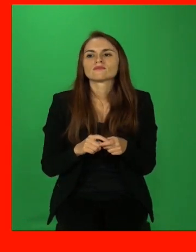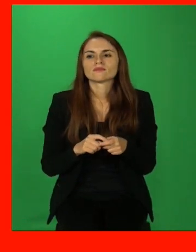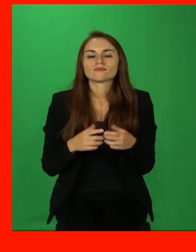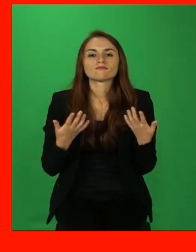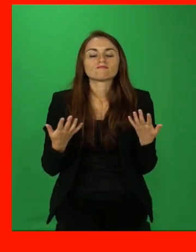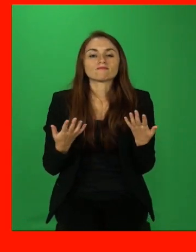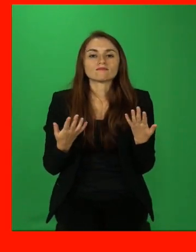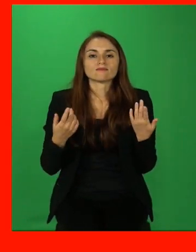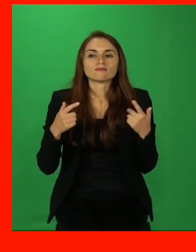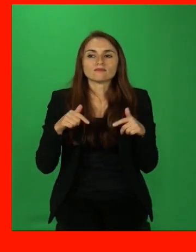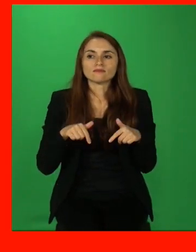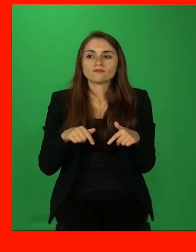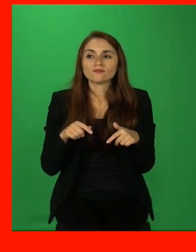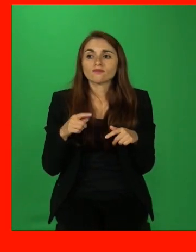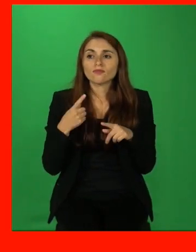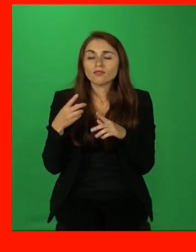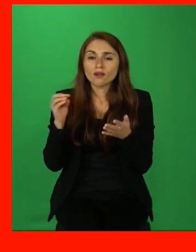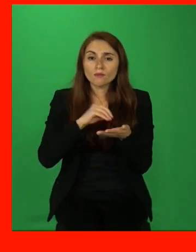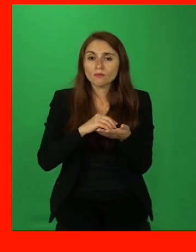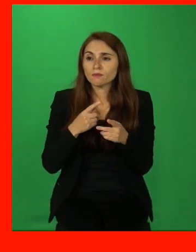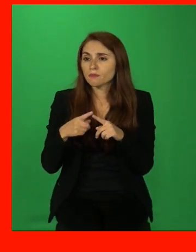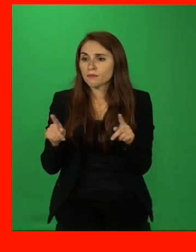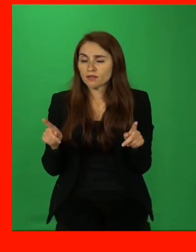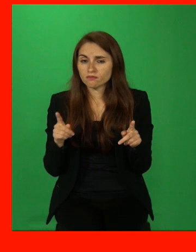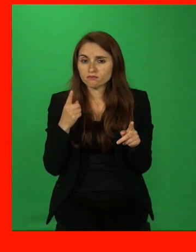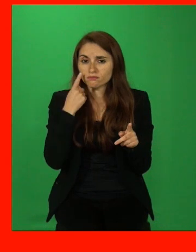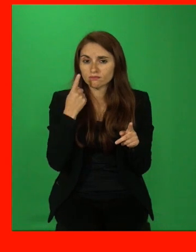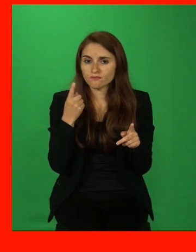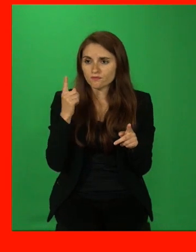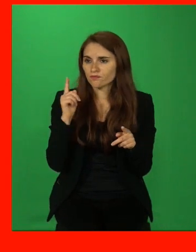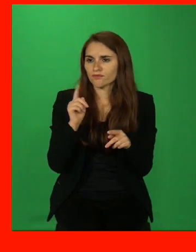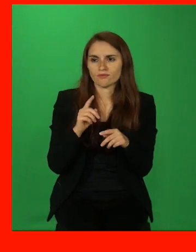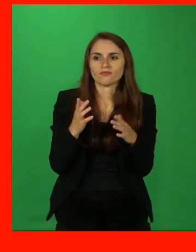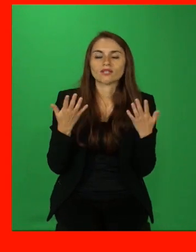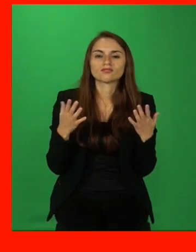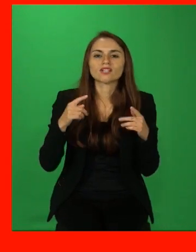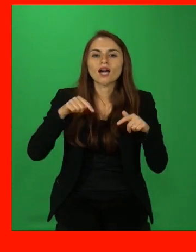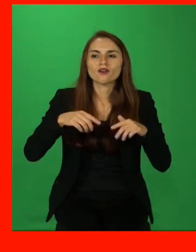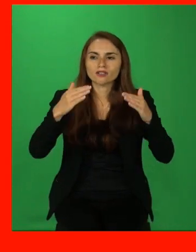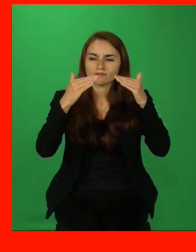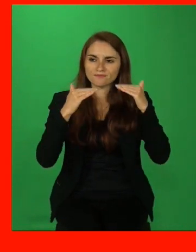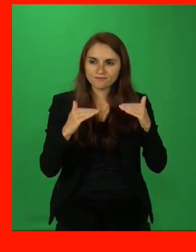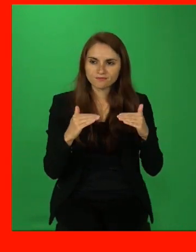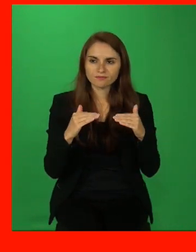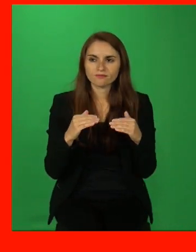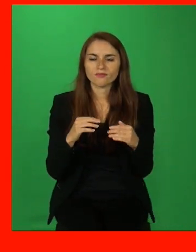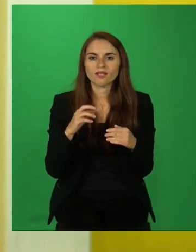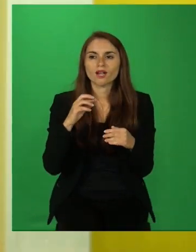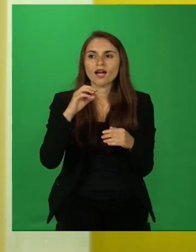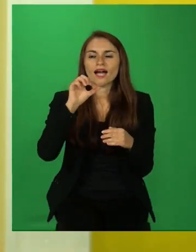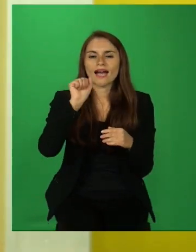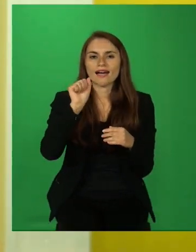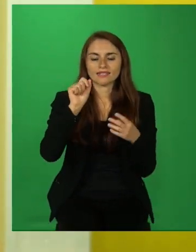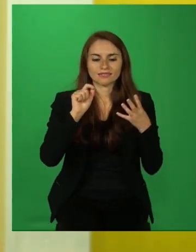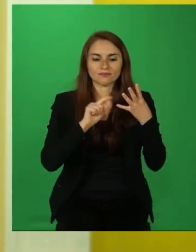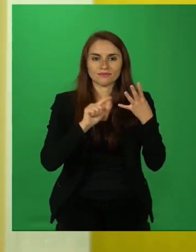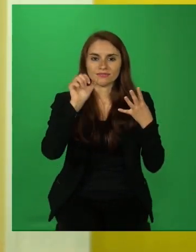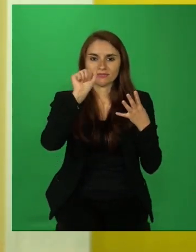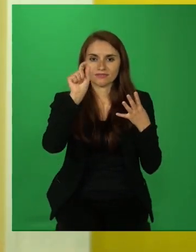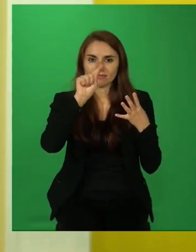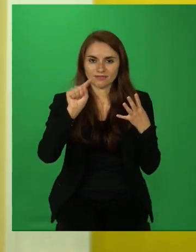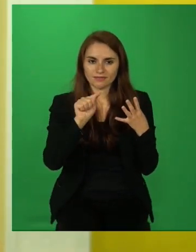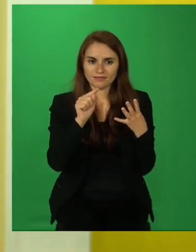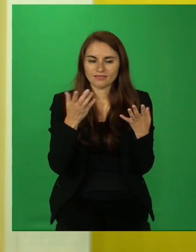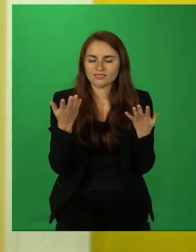quedan más multiplicaciones o divisiones que resolver no pasamos a la última palabra que sería as no cierto